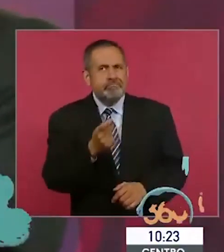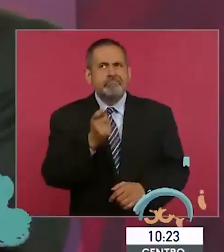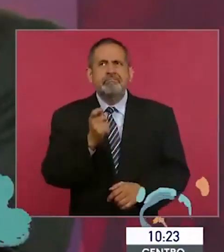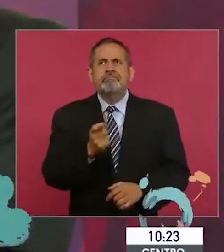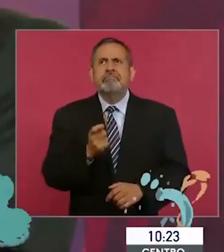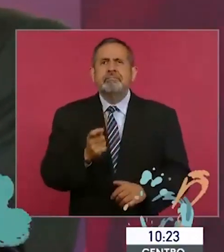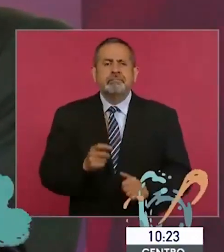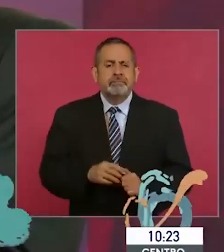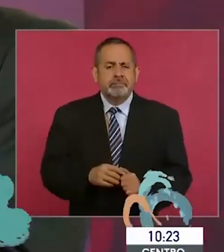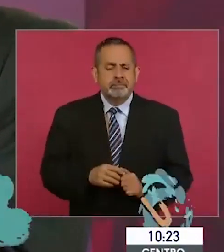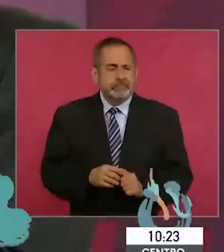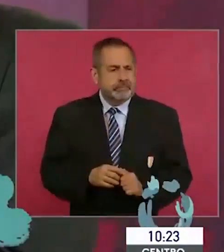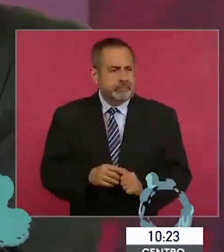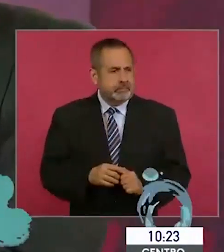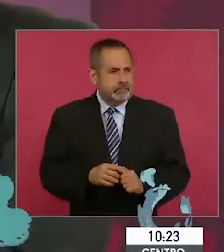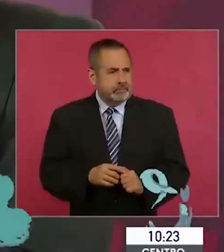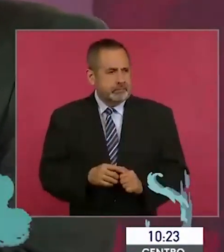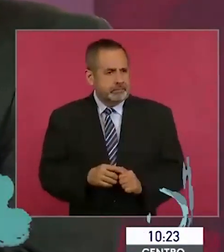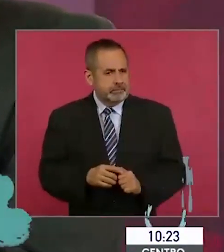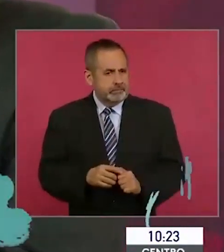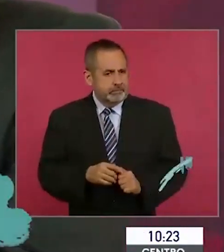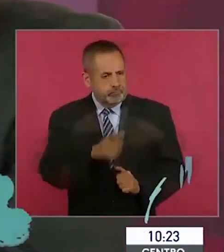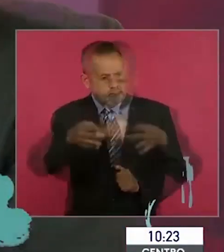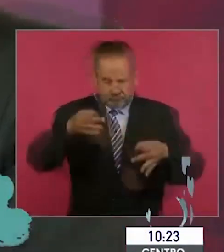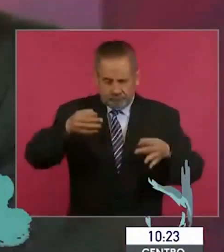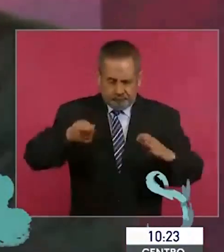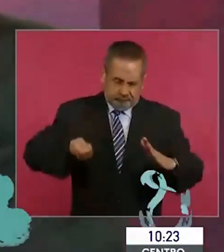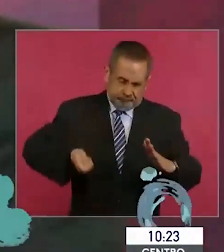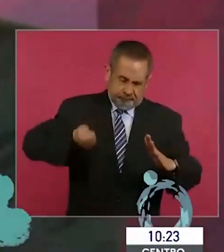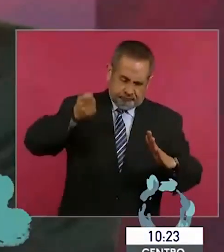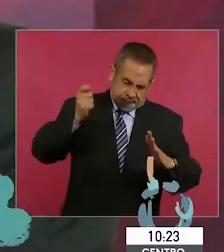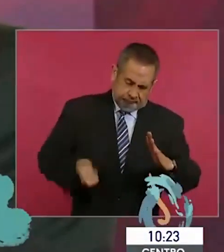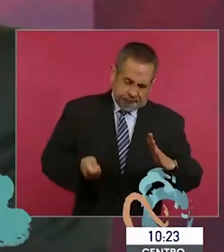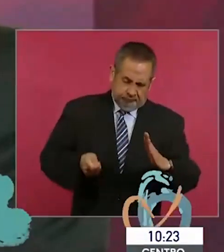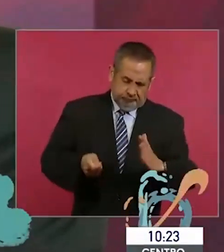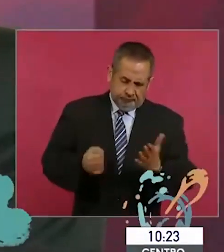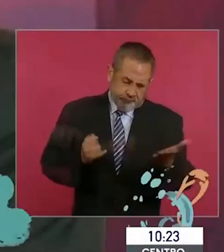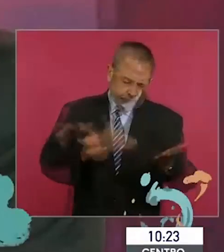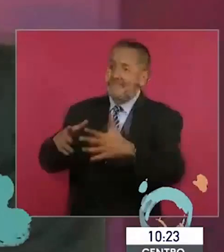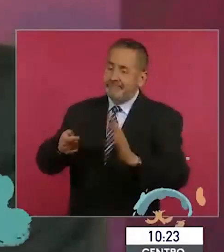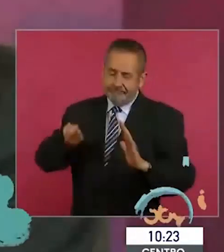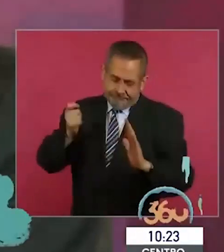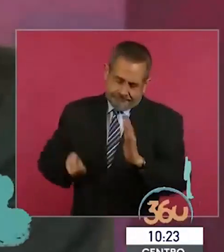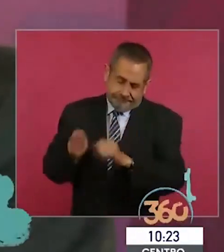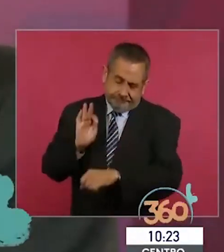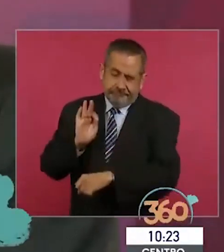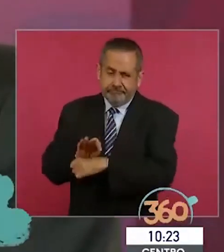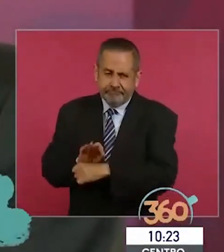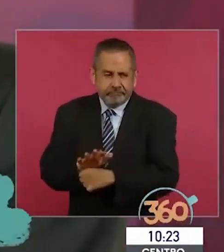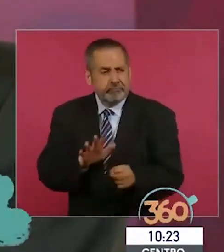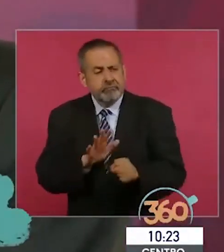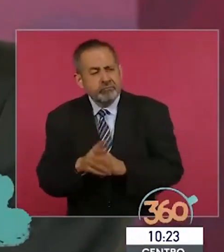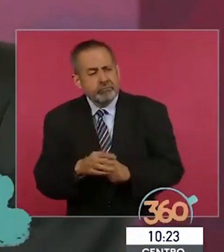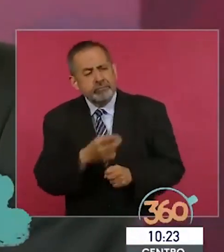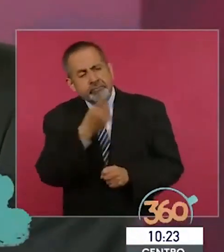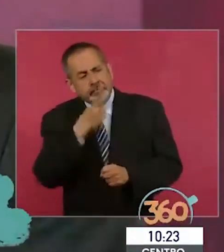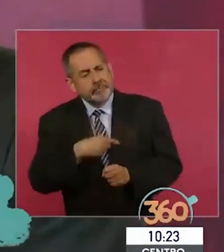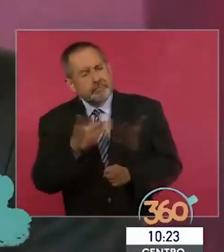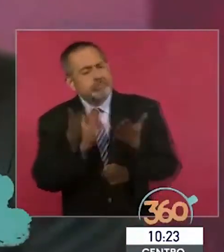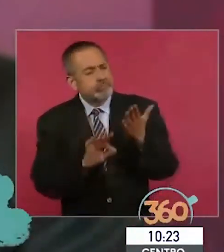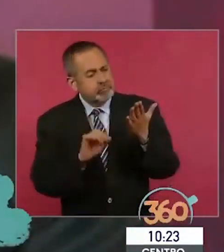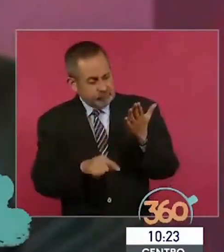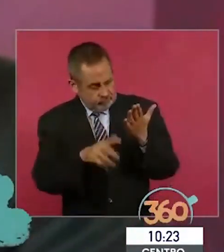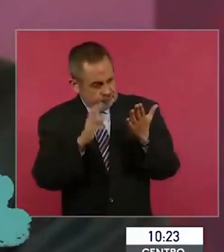han resuelto en favor de la mayoría del pueblo de México enlisten 10